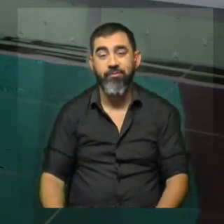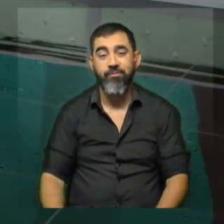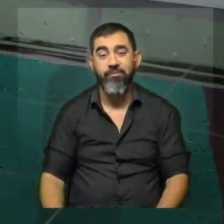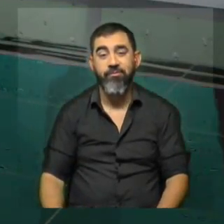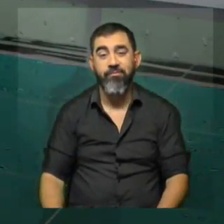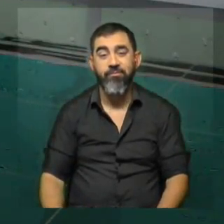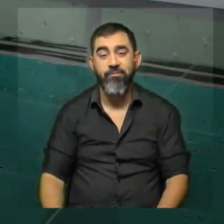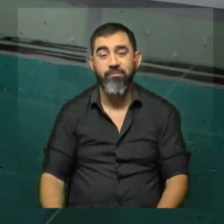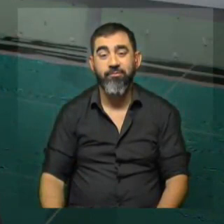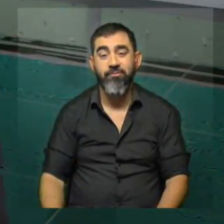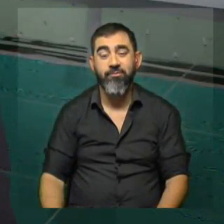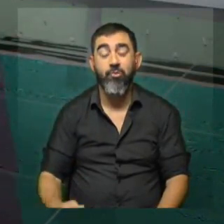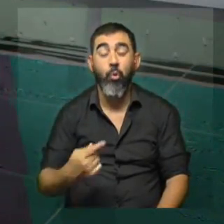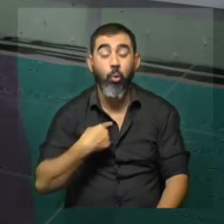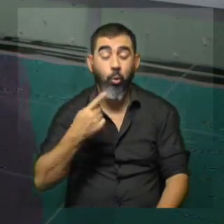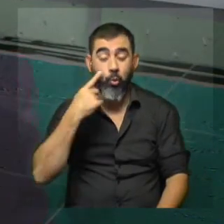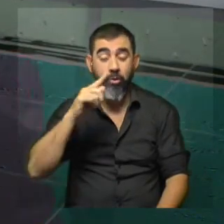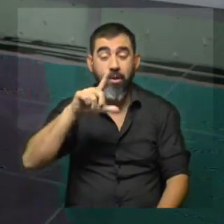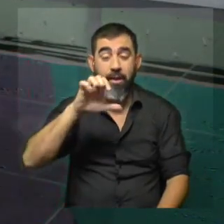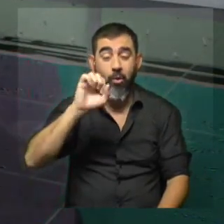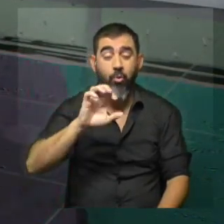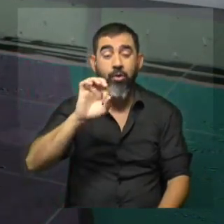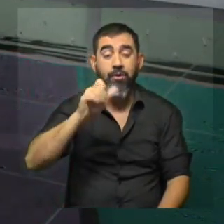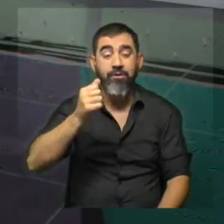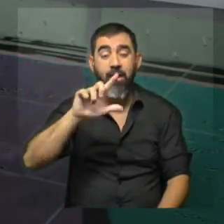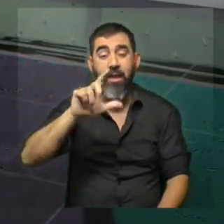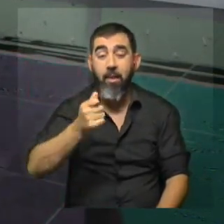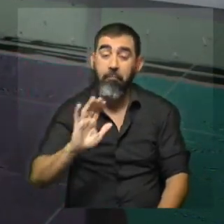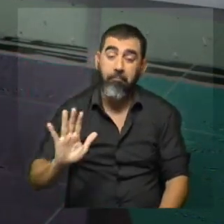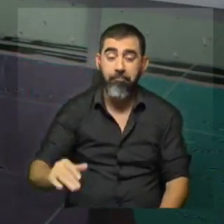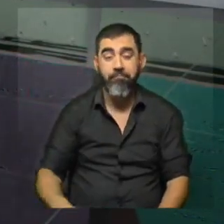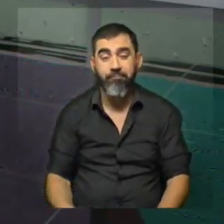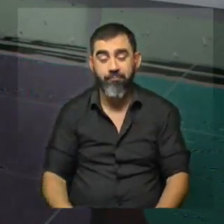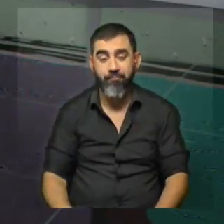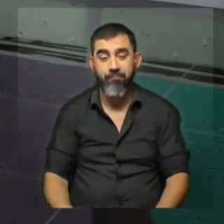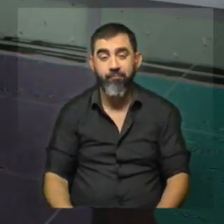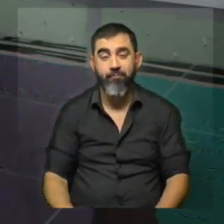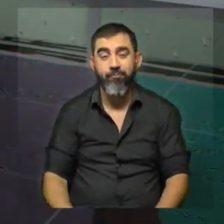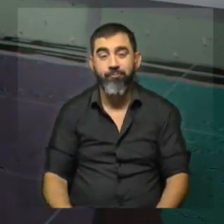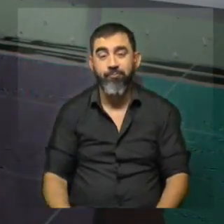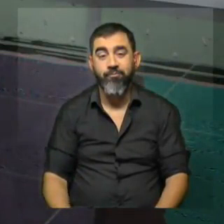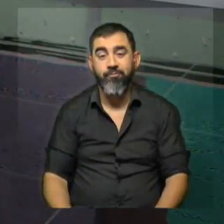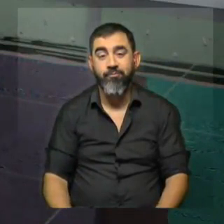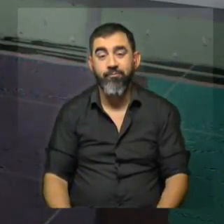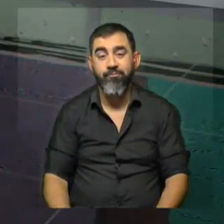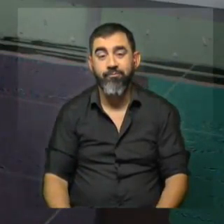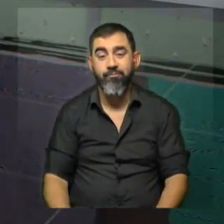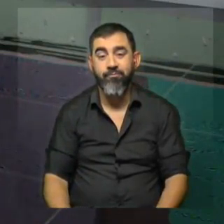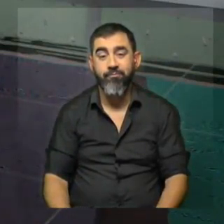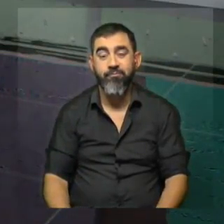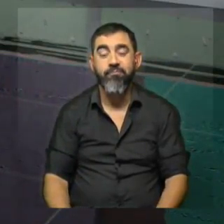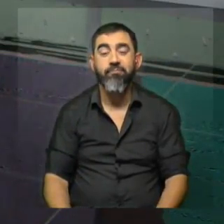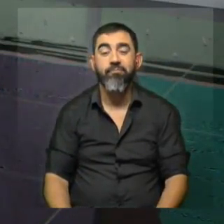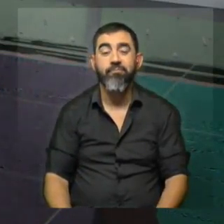Yo conozco a Leo Sala. Pero no. No, ese es otro. Yo conozco varios Leo. Yo también. En el canal hay varios Leo. Sí. Leo Badé, tienes